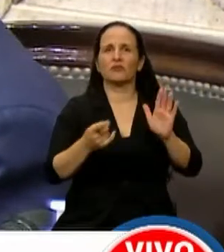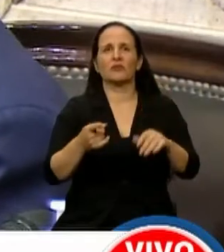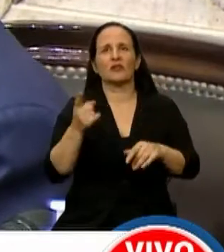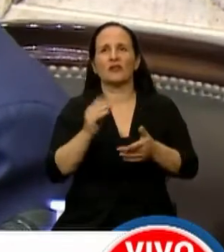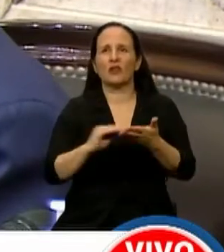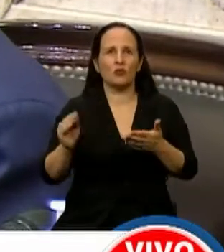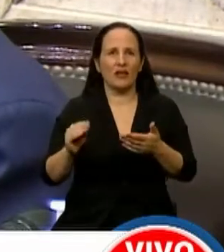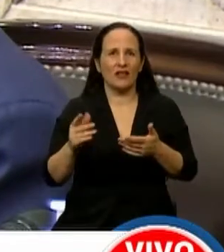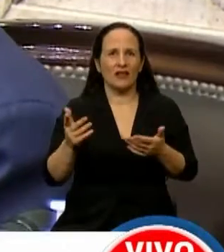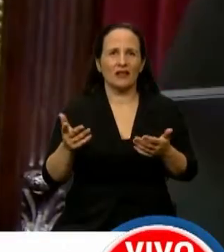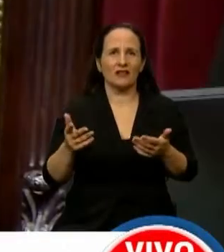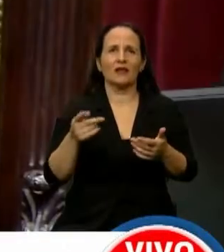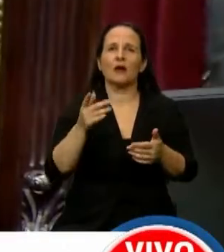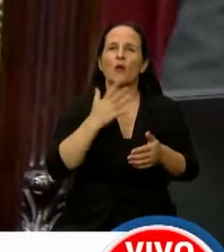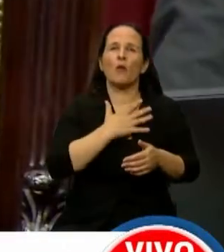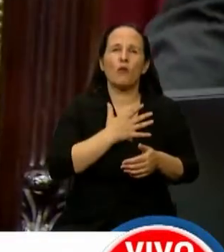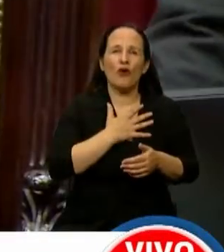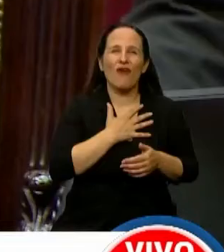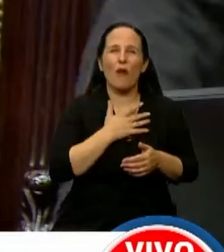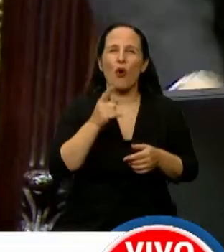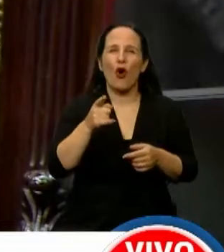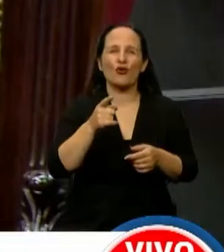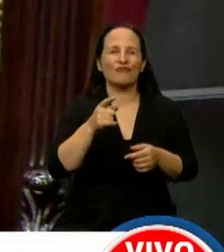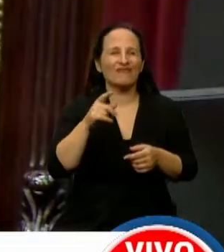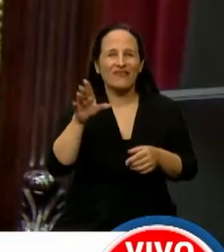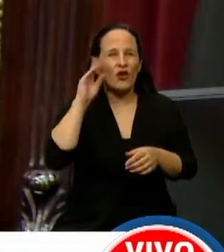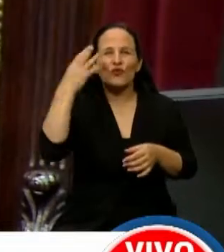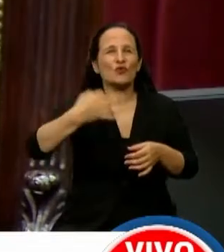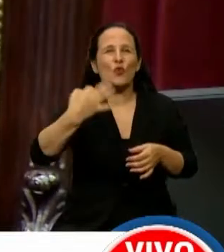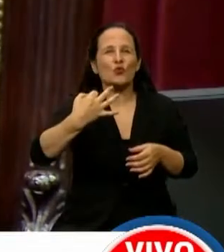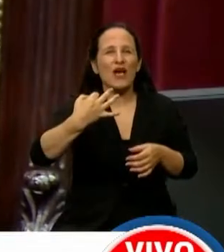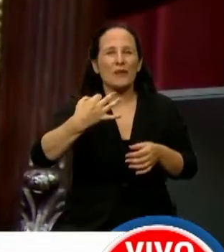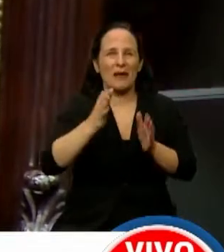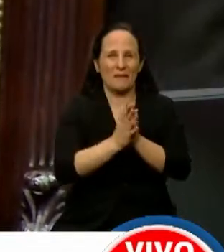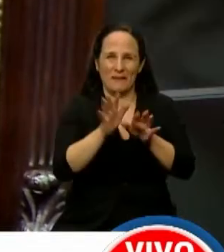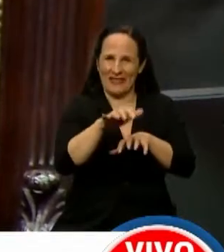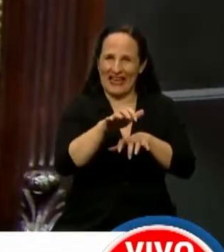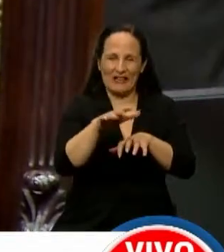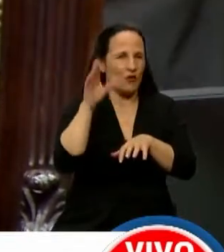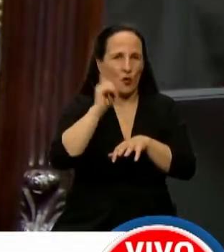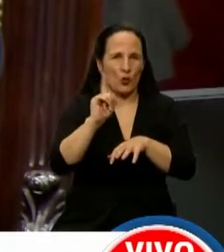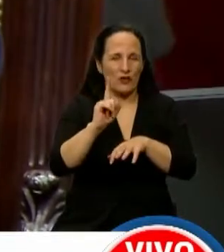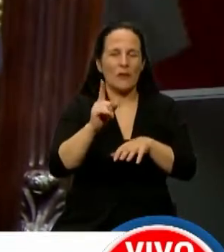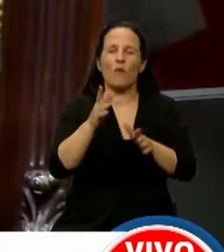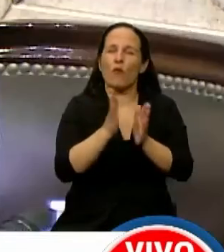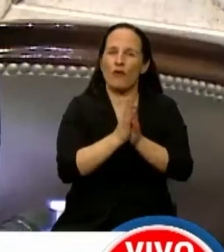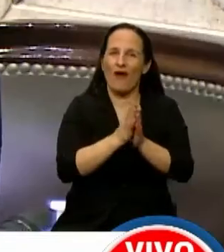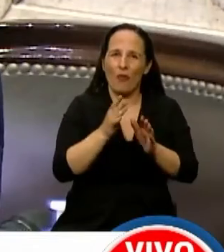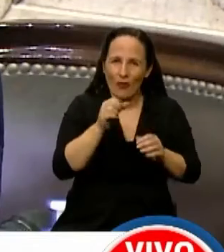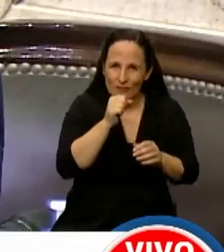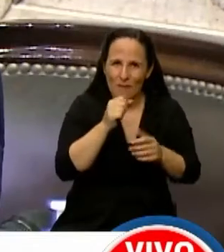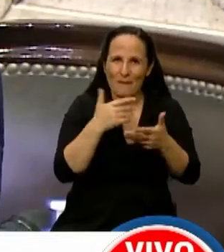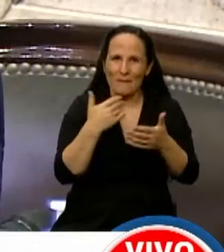Diputado, discúlpeme, arrímese más al micrófono porque no se le alcanza a escuchar bien desde los taquígrafos, por favor. Bien.